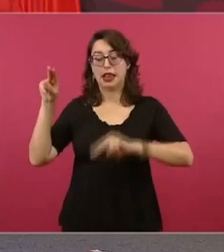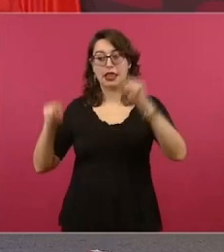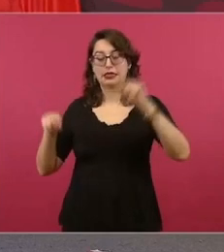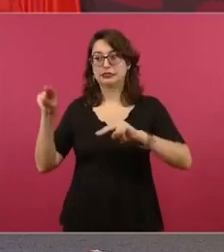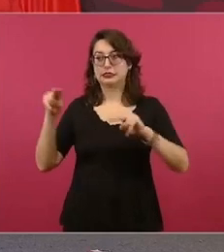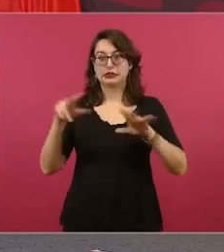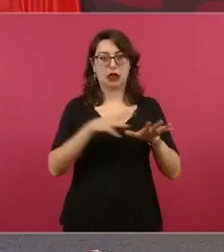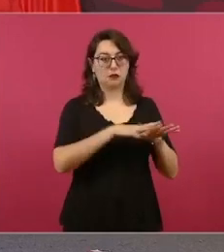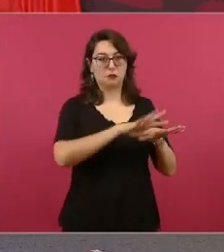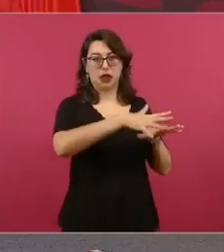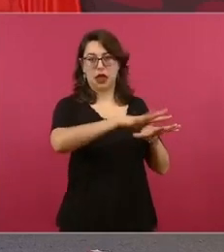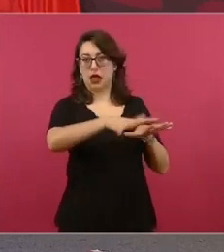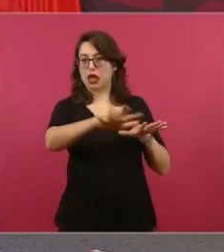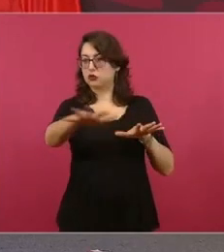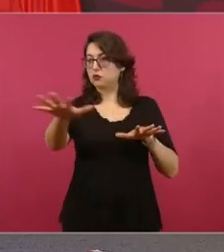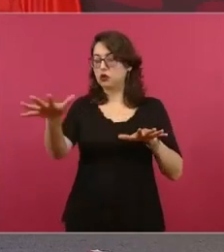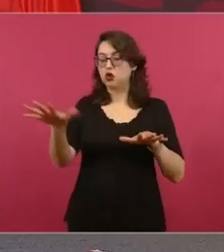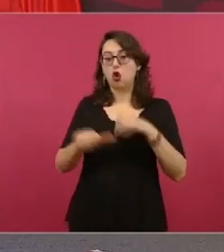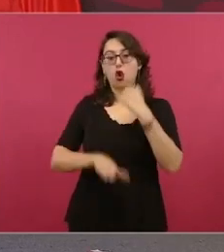pero